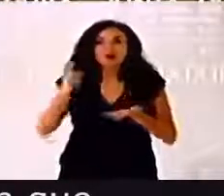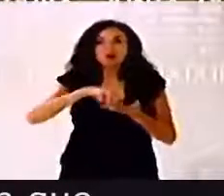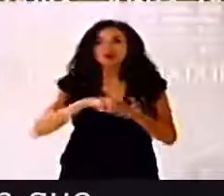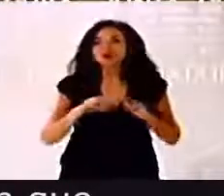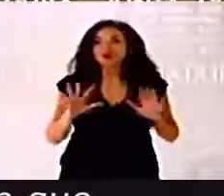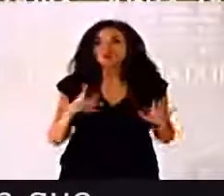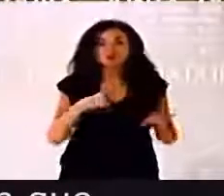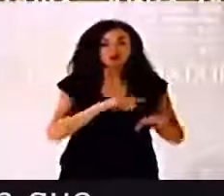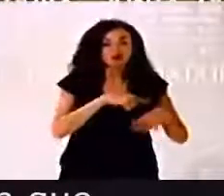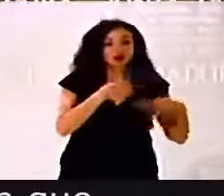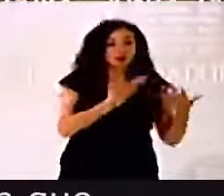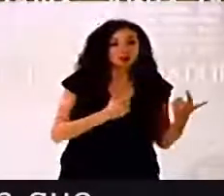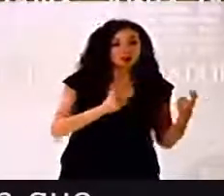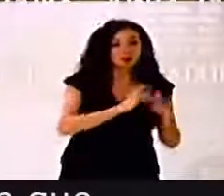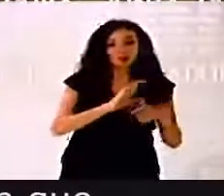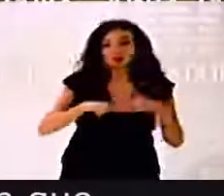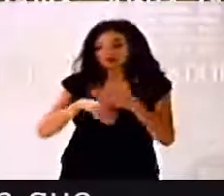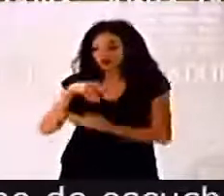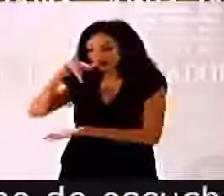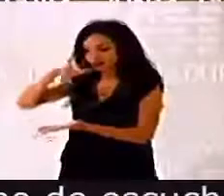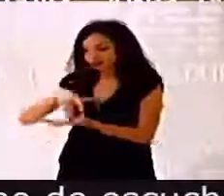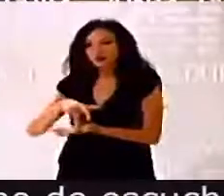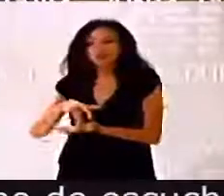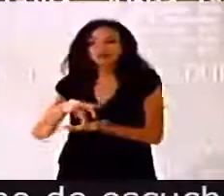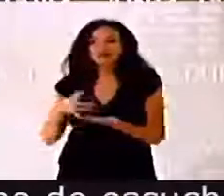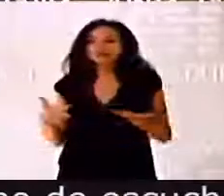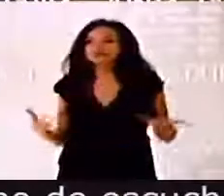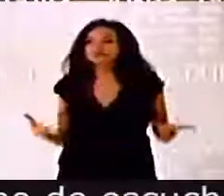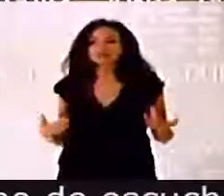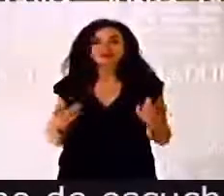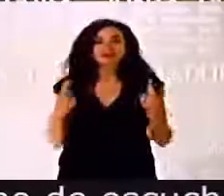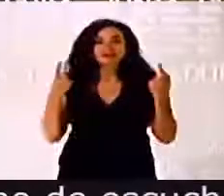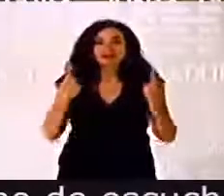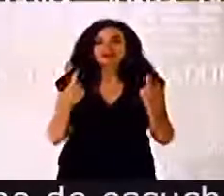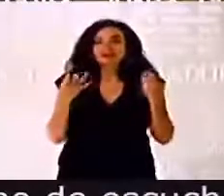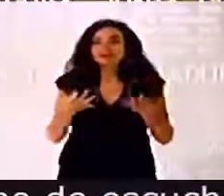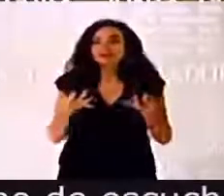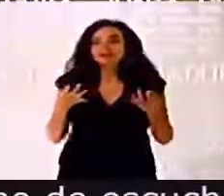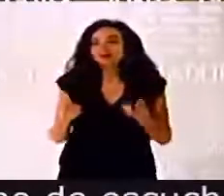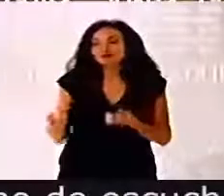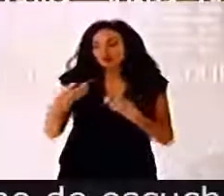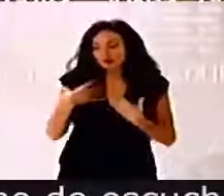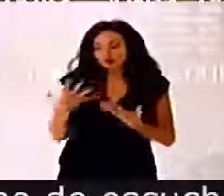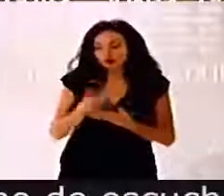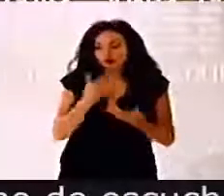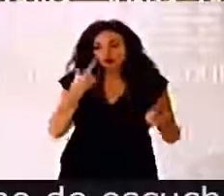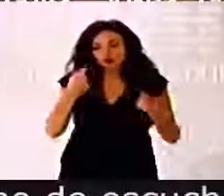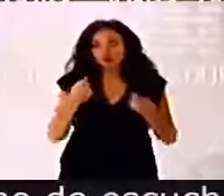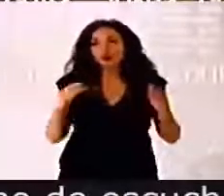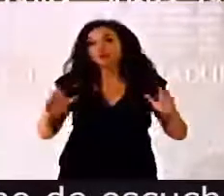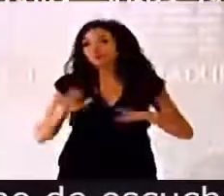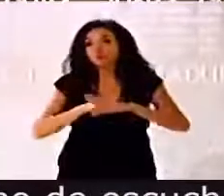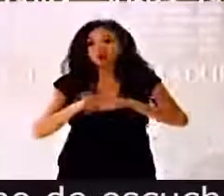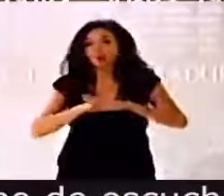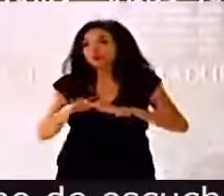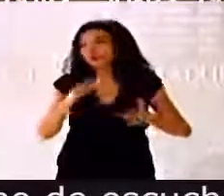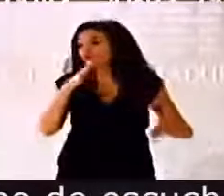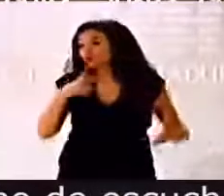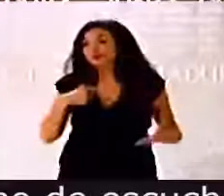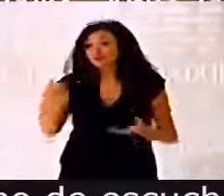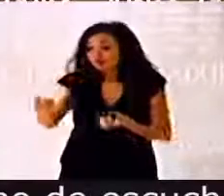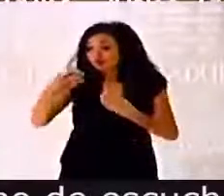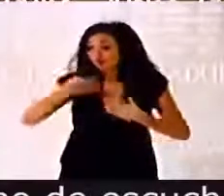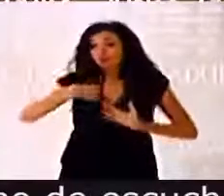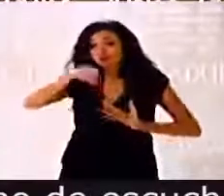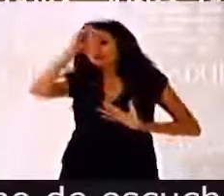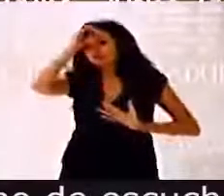las 9 que me reúno hasta que me planto aquí delante de ustedes, intento siempre tener toda la información controlada, pero tienen que perdonarme porque esa información yo no